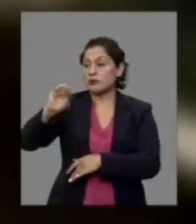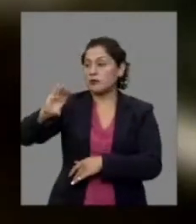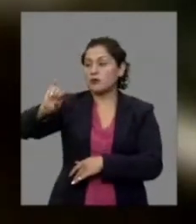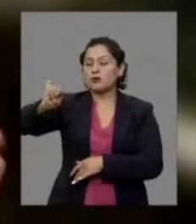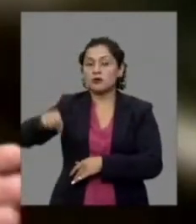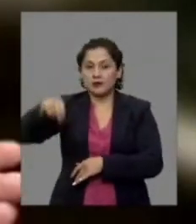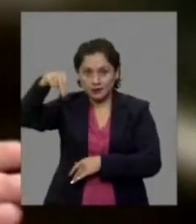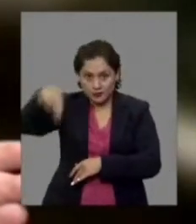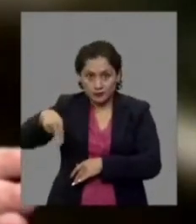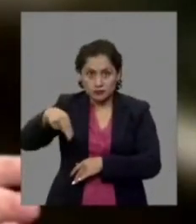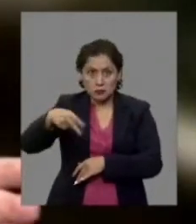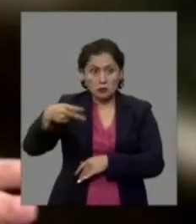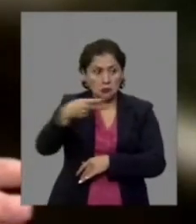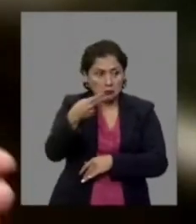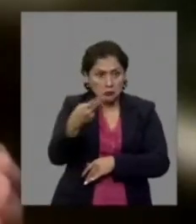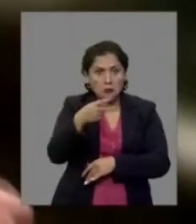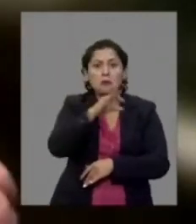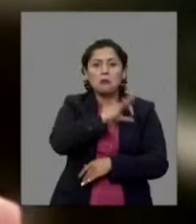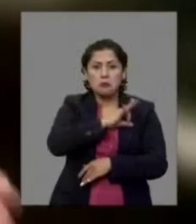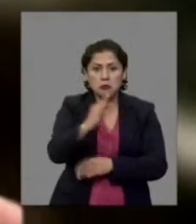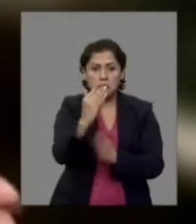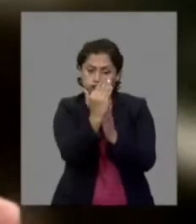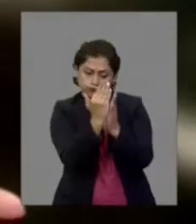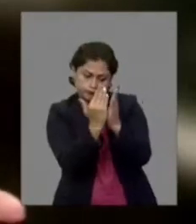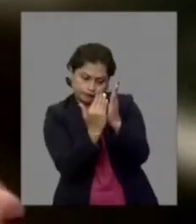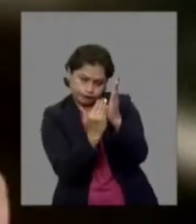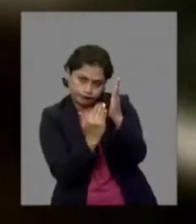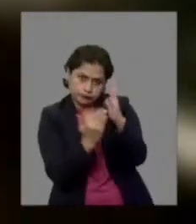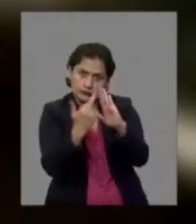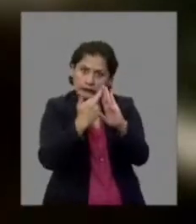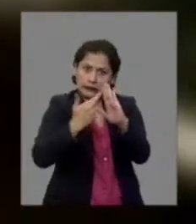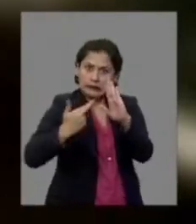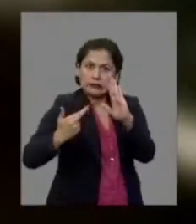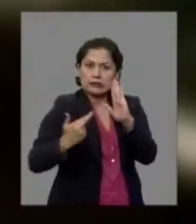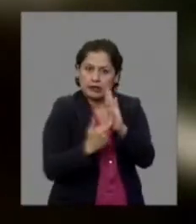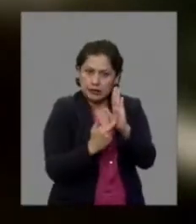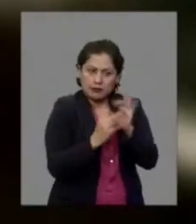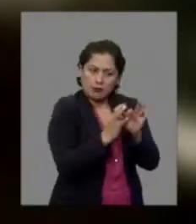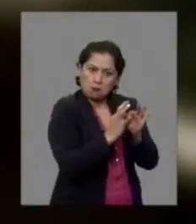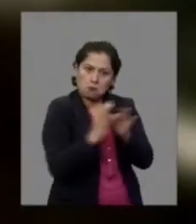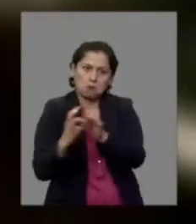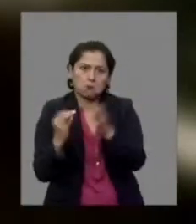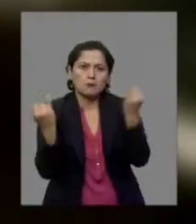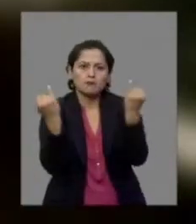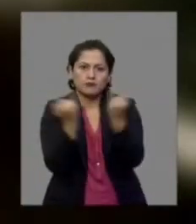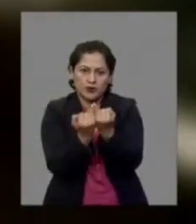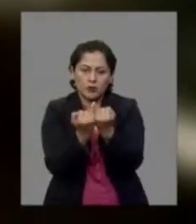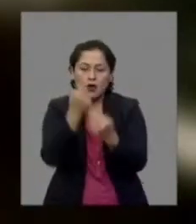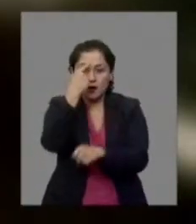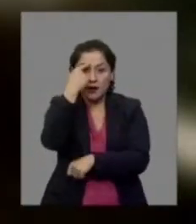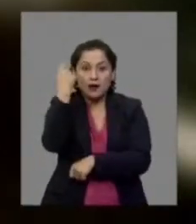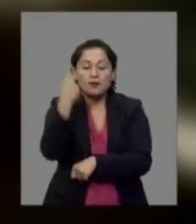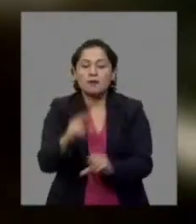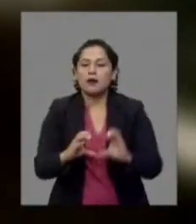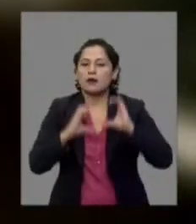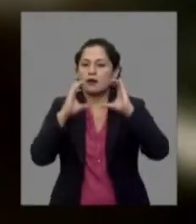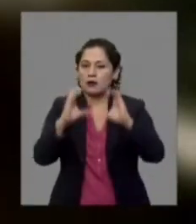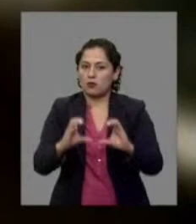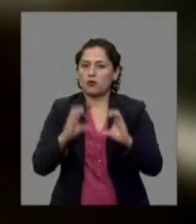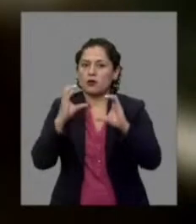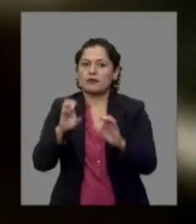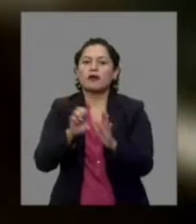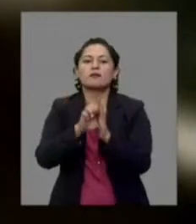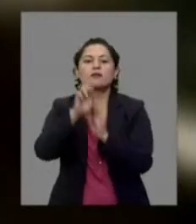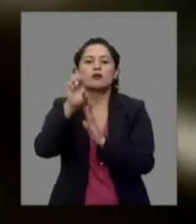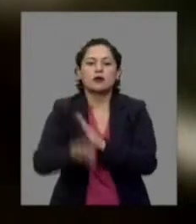de procedimientos para poder garantizar que esa persona, al momento de que se